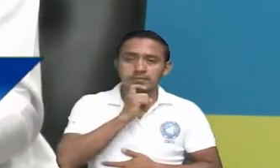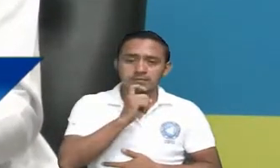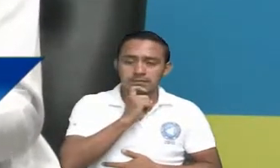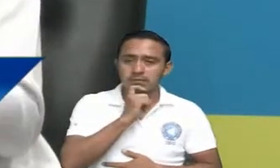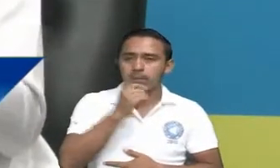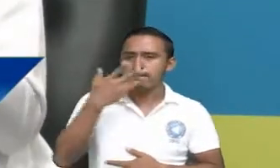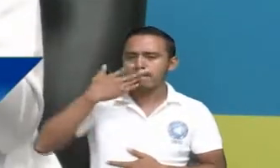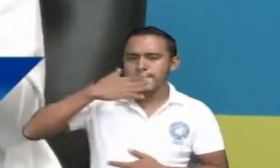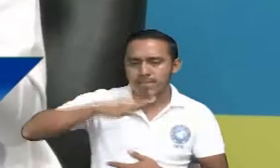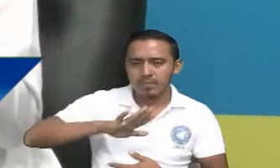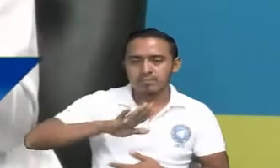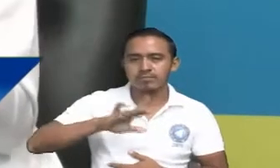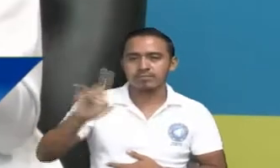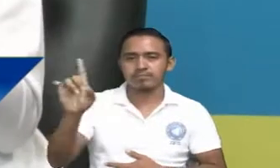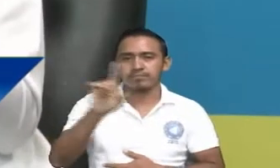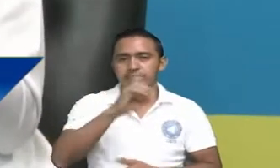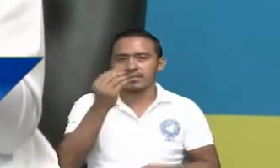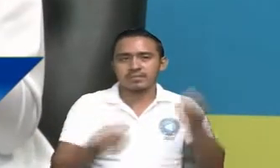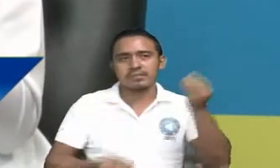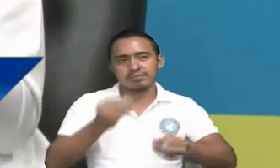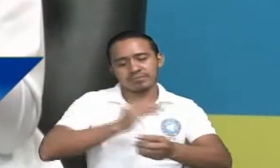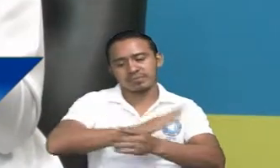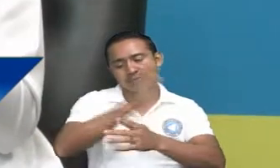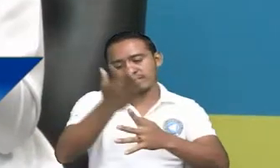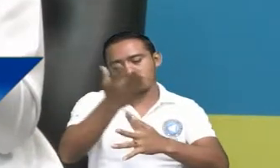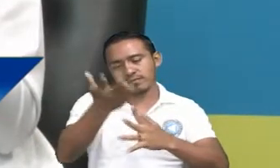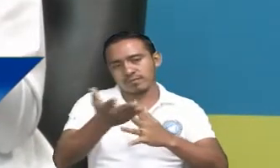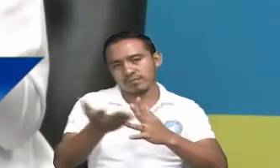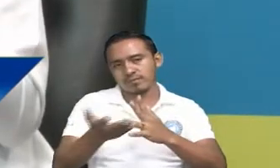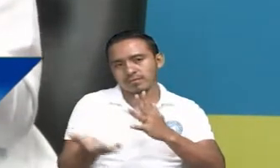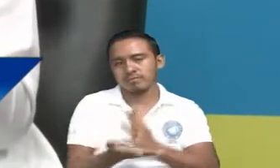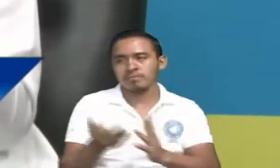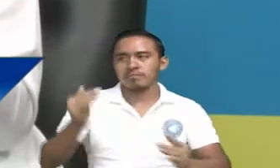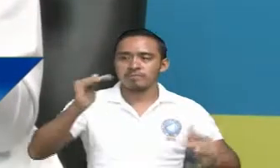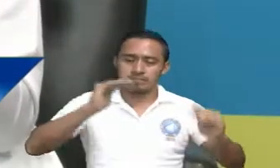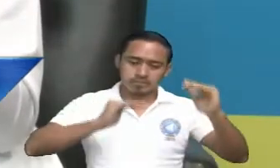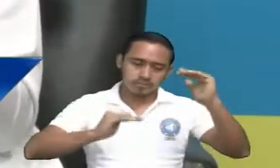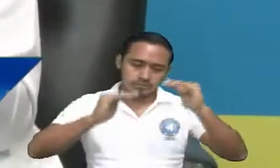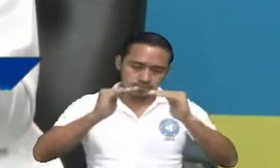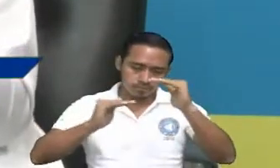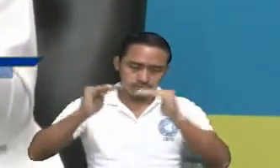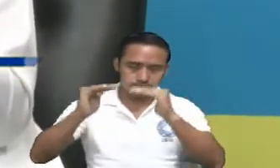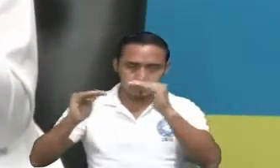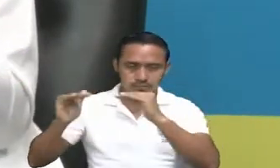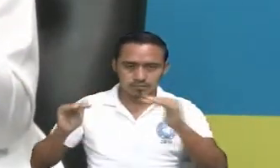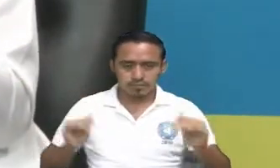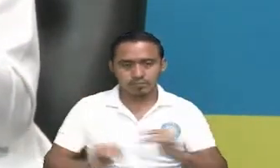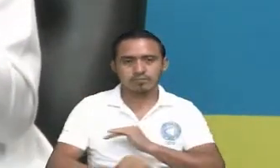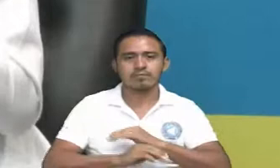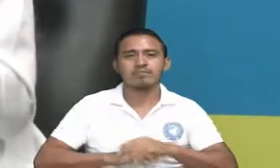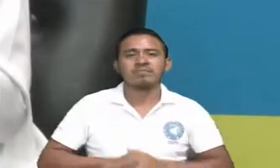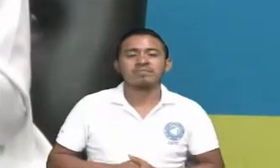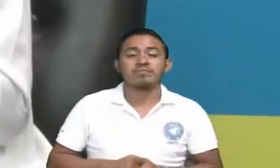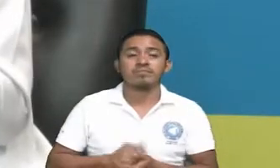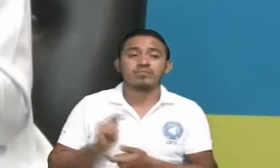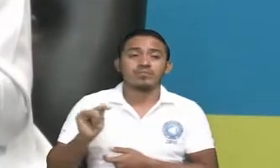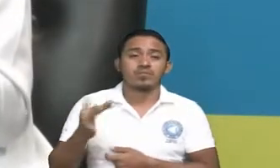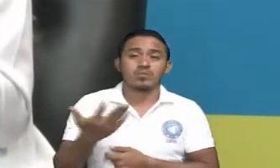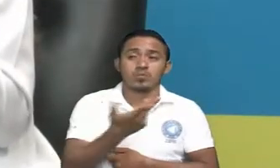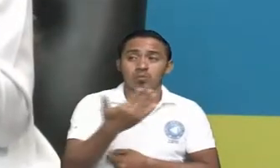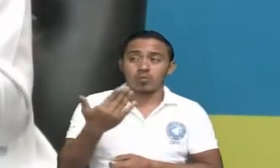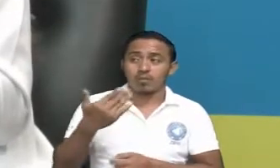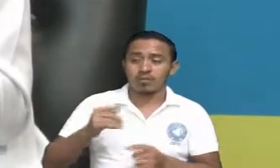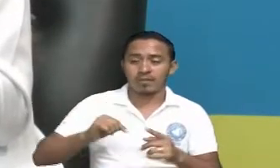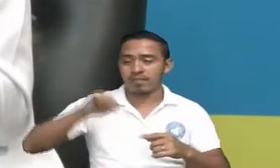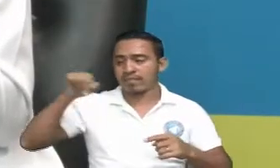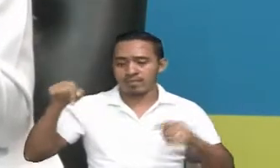O sea, según la etapa, lleva un equilibrio, o debe de llevar un equilibrio. Todos los extremos son malos.